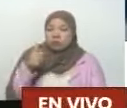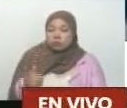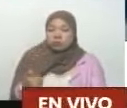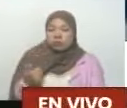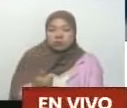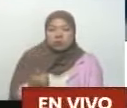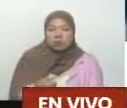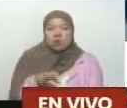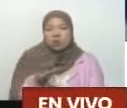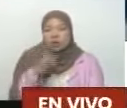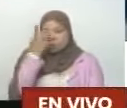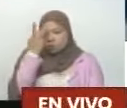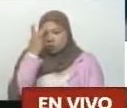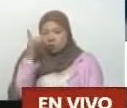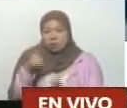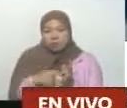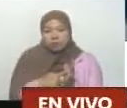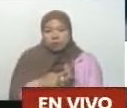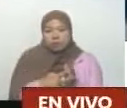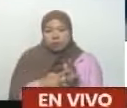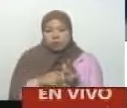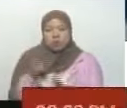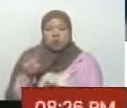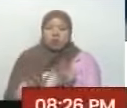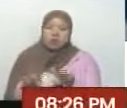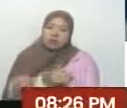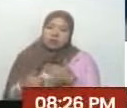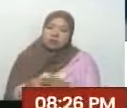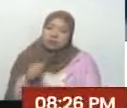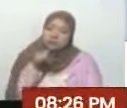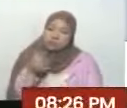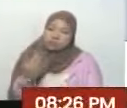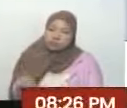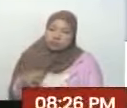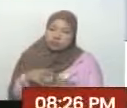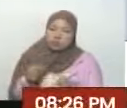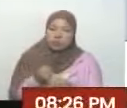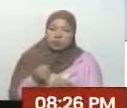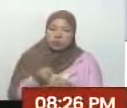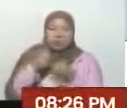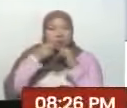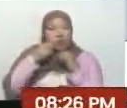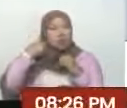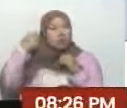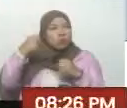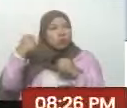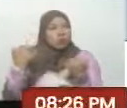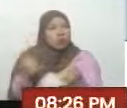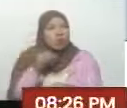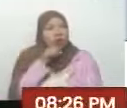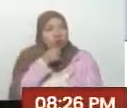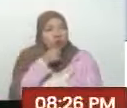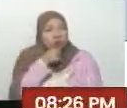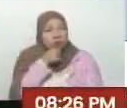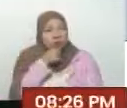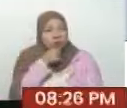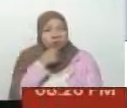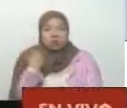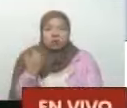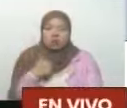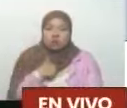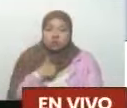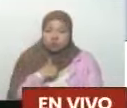estuvo el 4 de febrero del 92, el 27 de noviembre, y que ha estado en todas estas luchas. Ya él es un abuelo de la patria, como soy